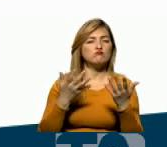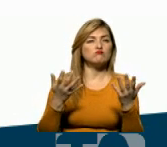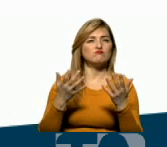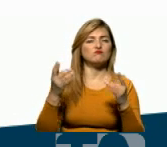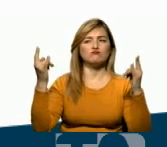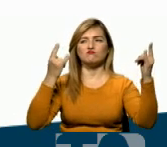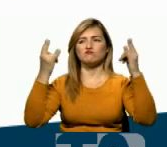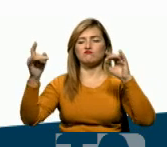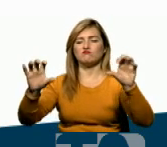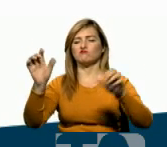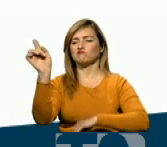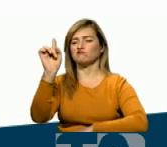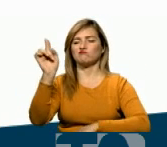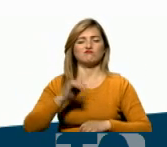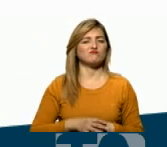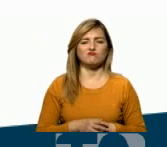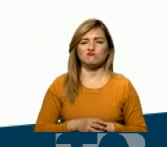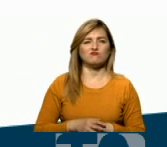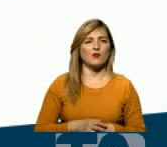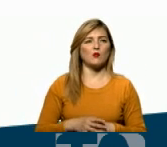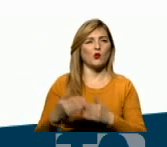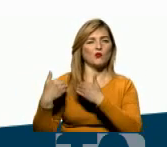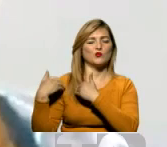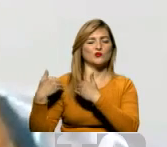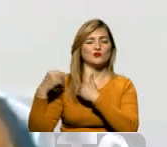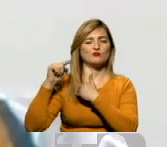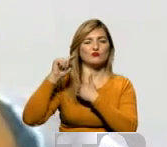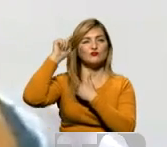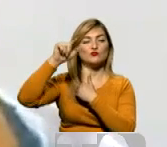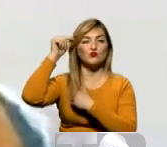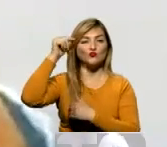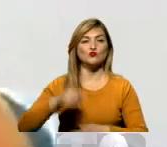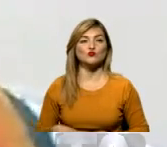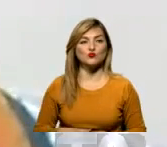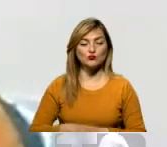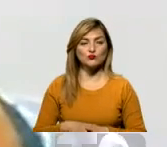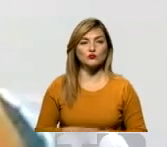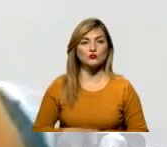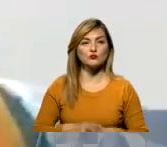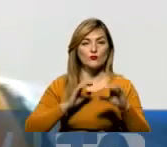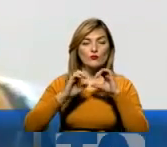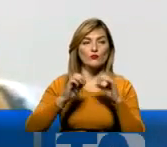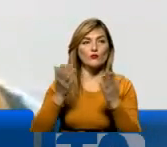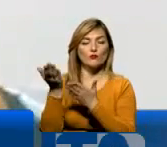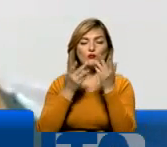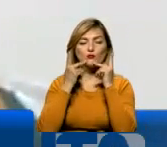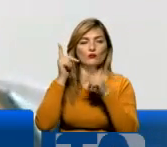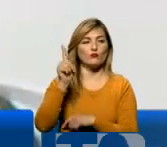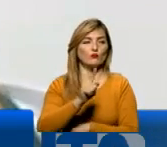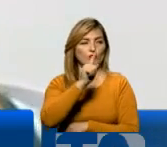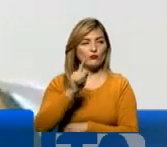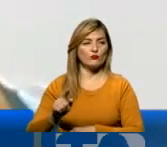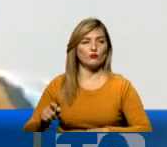espectro radioeléctrico, ya que las mismas son concesionadas por el Estado. Jamás se puede considerar a la comunicación un servicio público